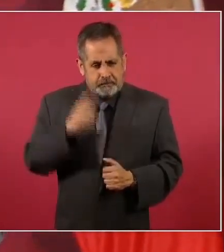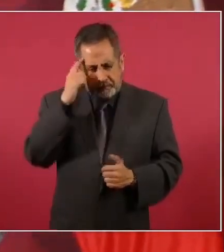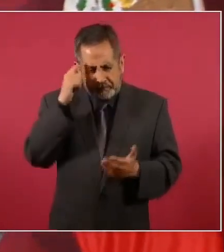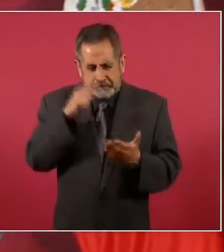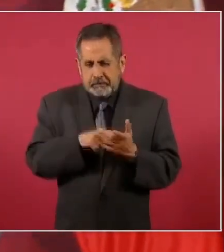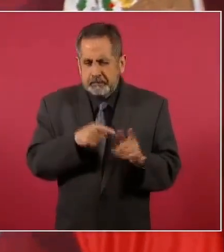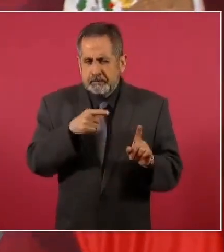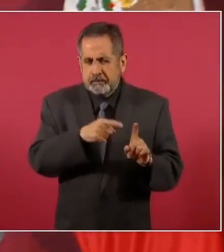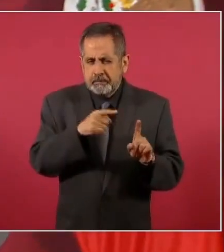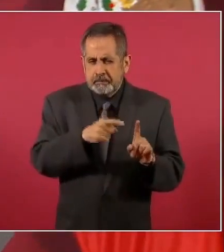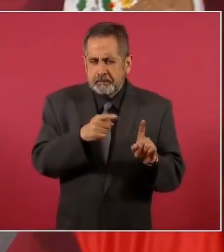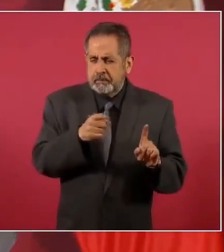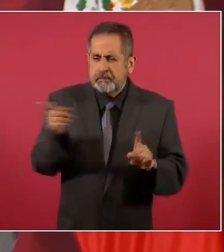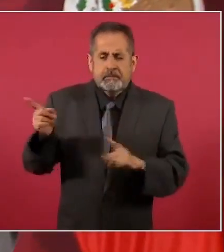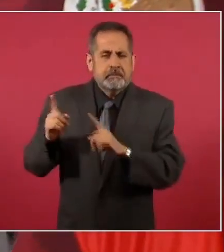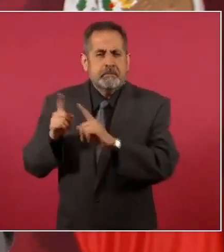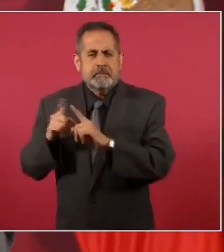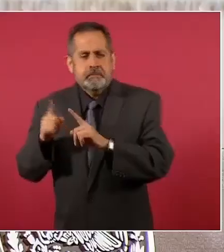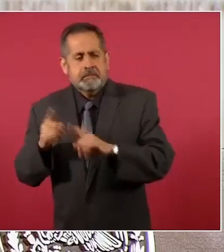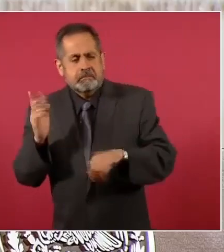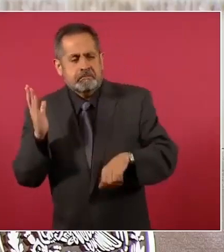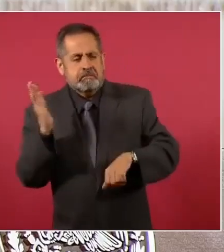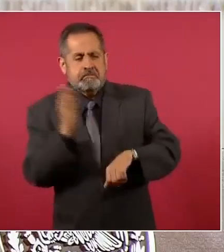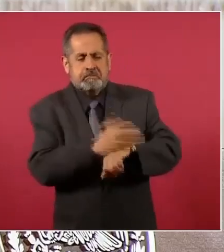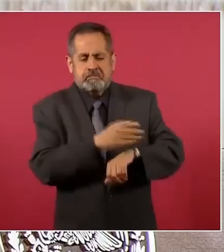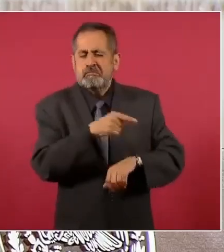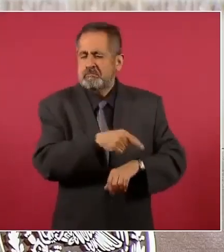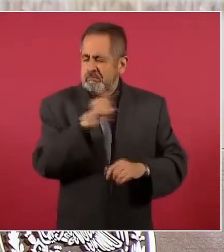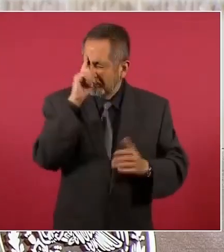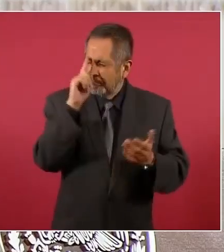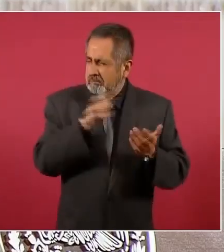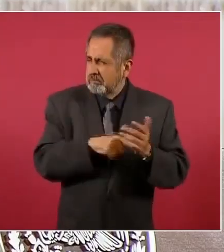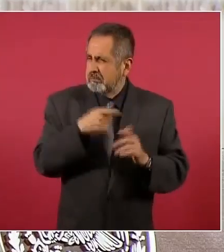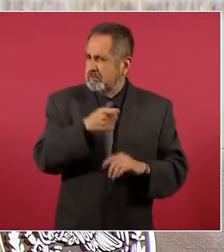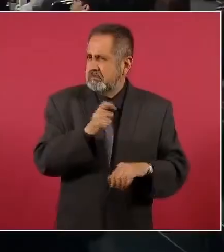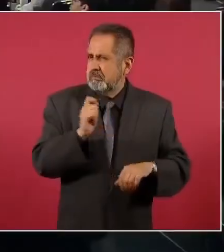condenados por la iglesia en su tiempo,